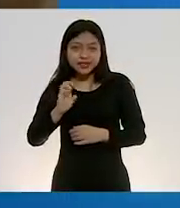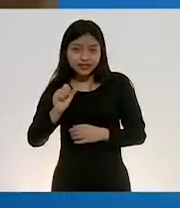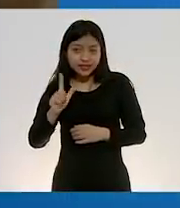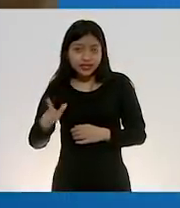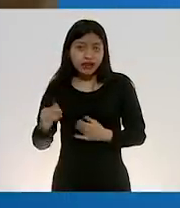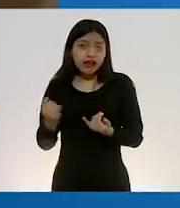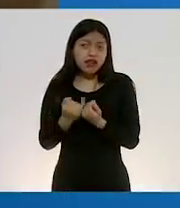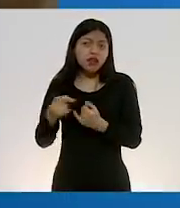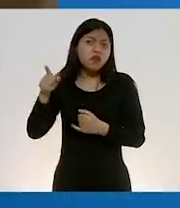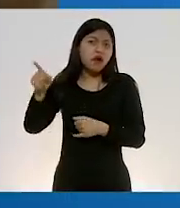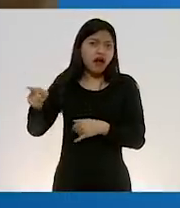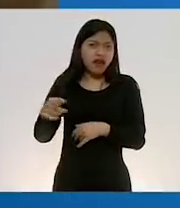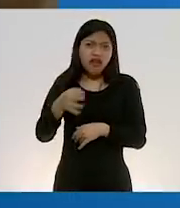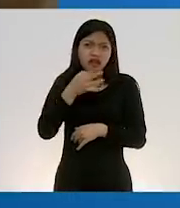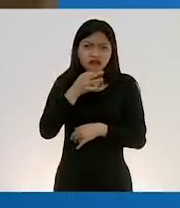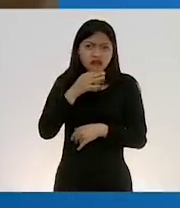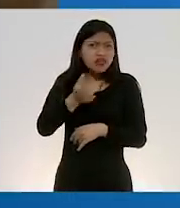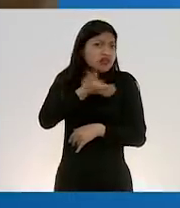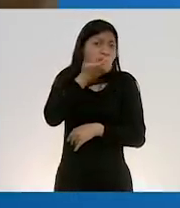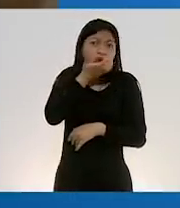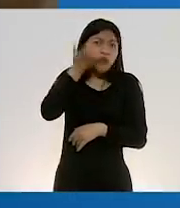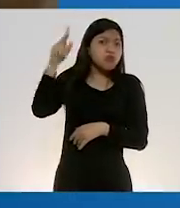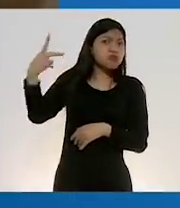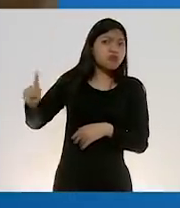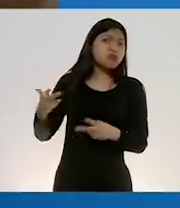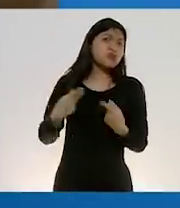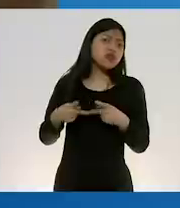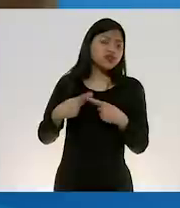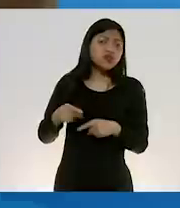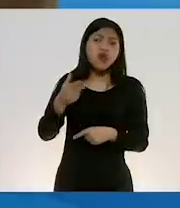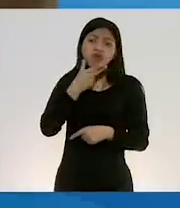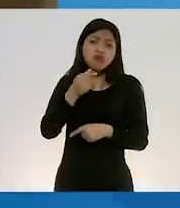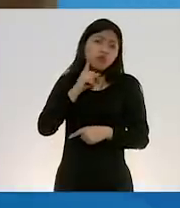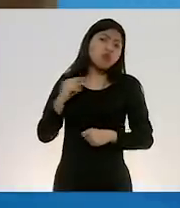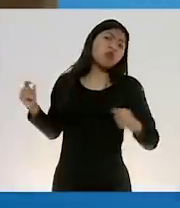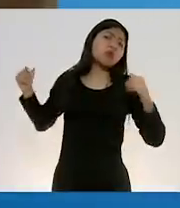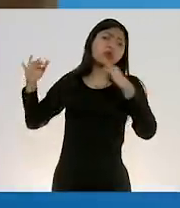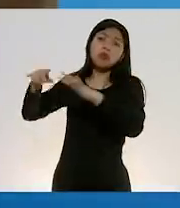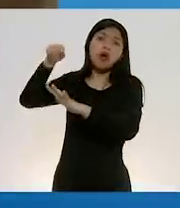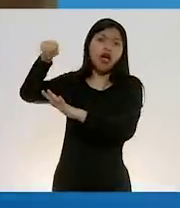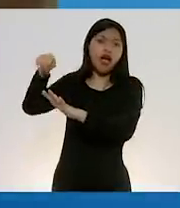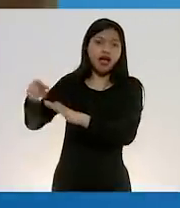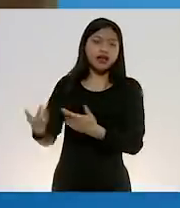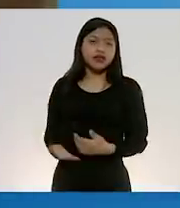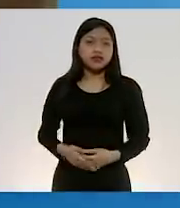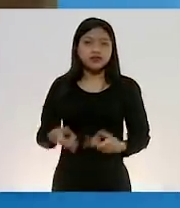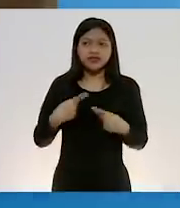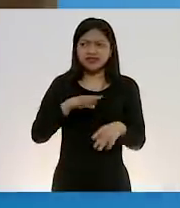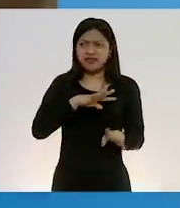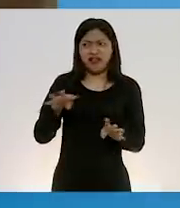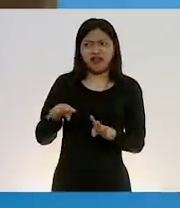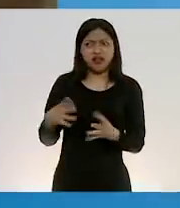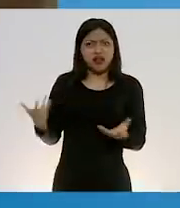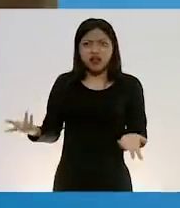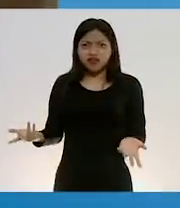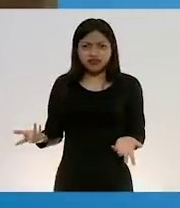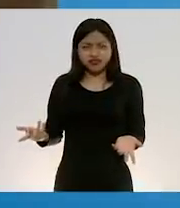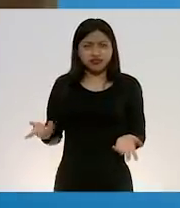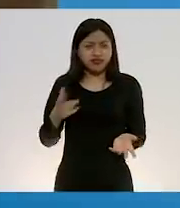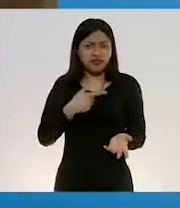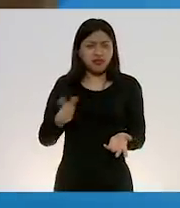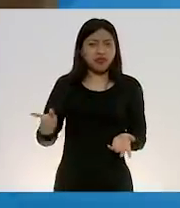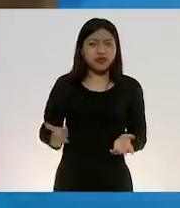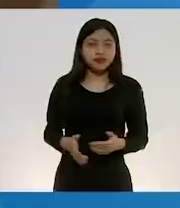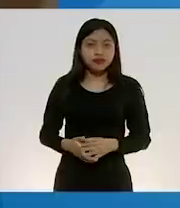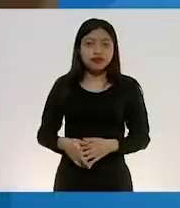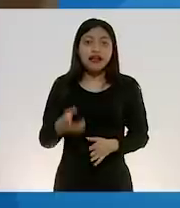espacio festivo donde se reunían hombres y mujeres. Eso es lo que no les gustaba, eso es lo que perseguían, y por eso